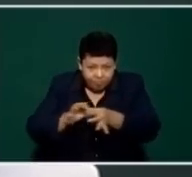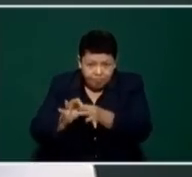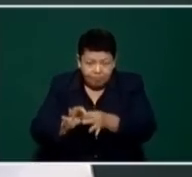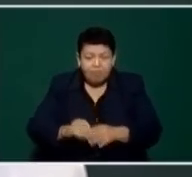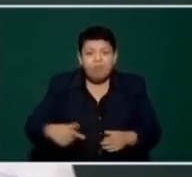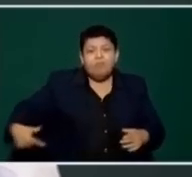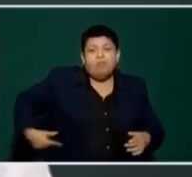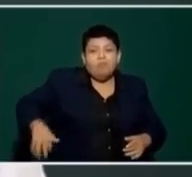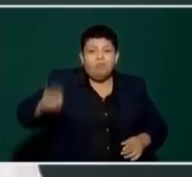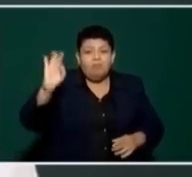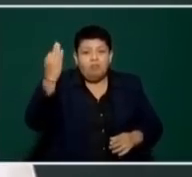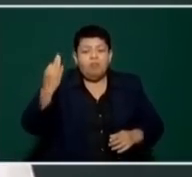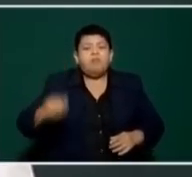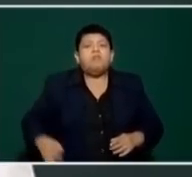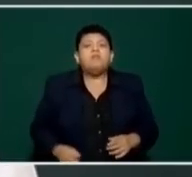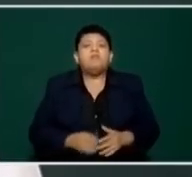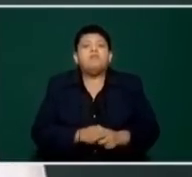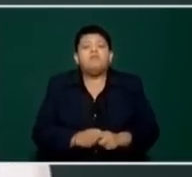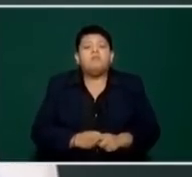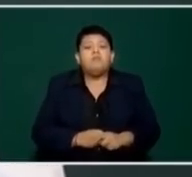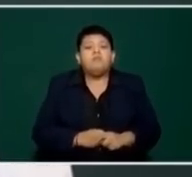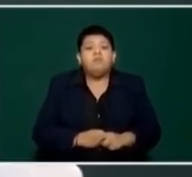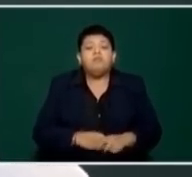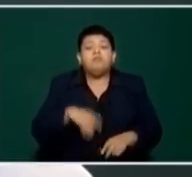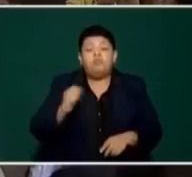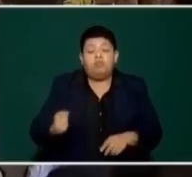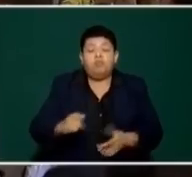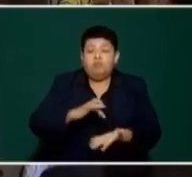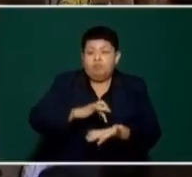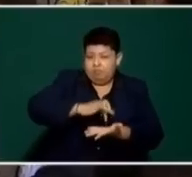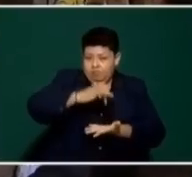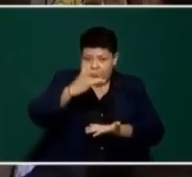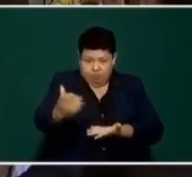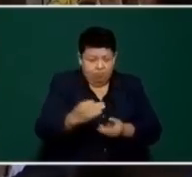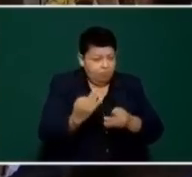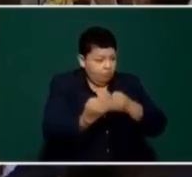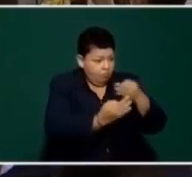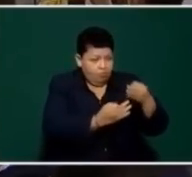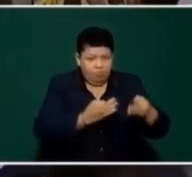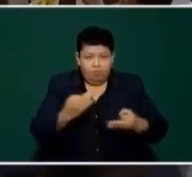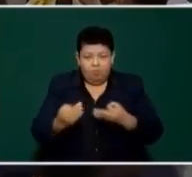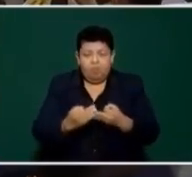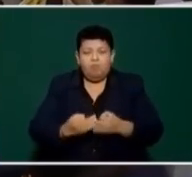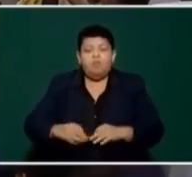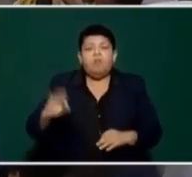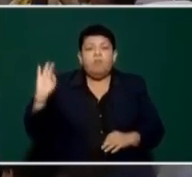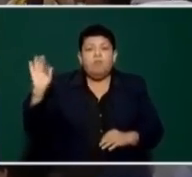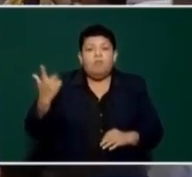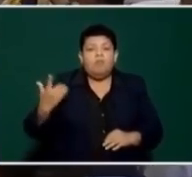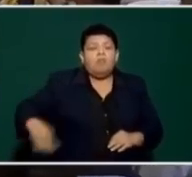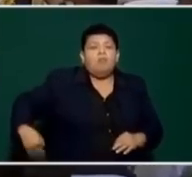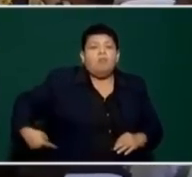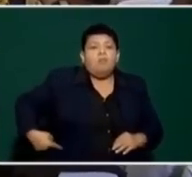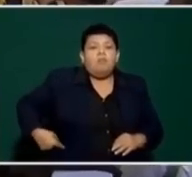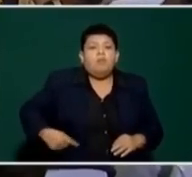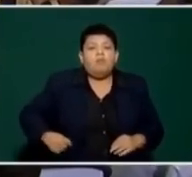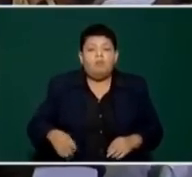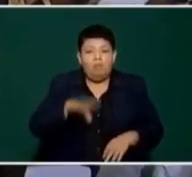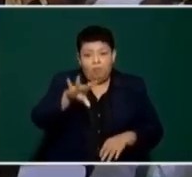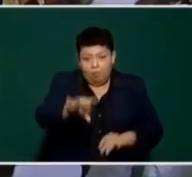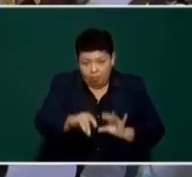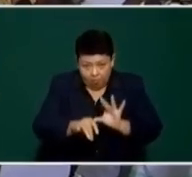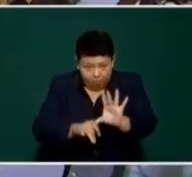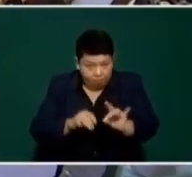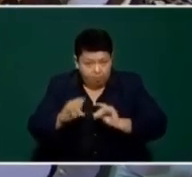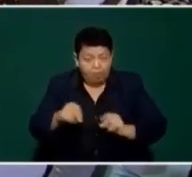y su gabinete, y a quien yo le agradezco también esa apertura que hemos tenido para poder encontrar